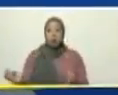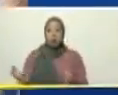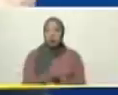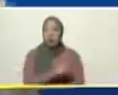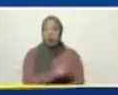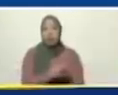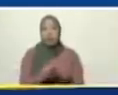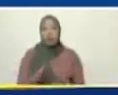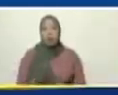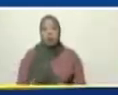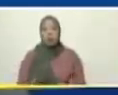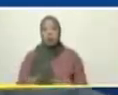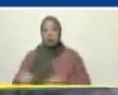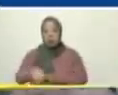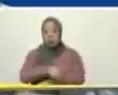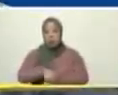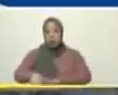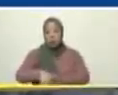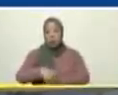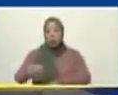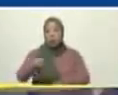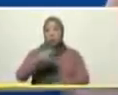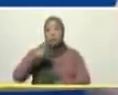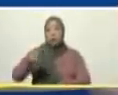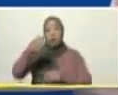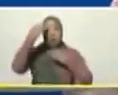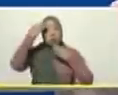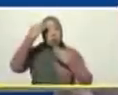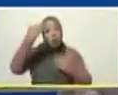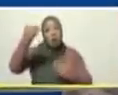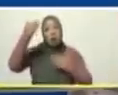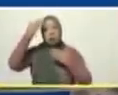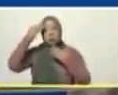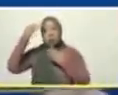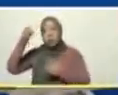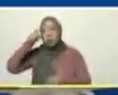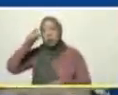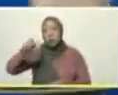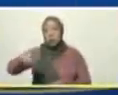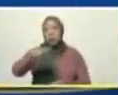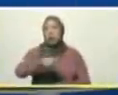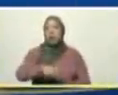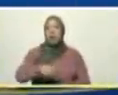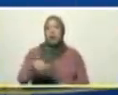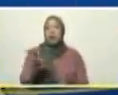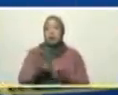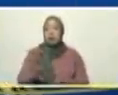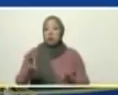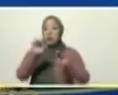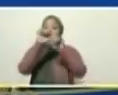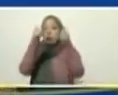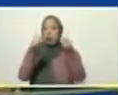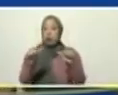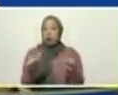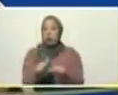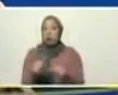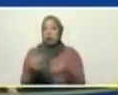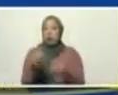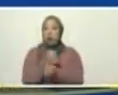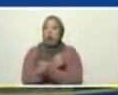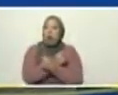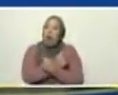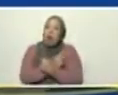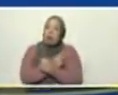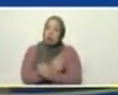dictadura, o por las calles de Recoleta, le saludaban, presidente, como si fuera un artista, pero un ser muy querido para